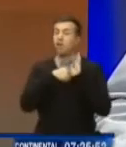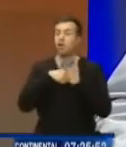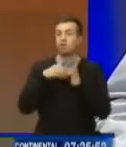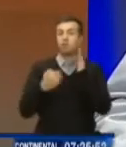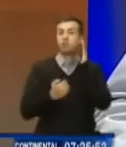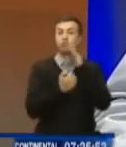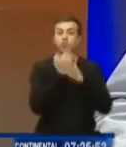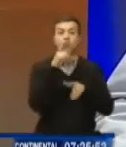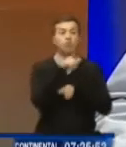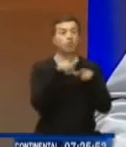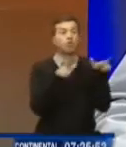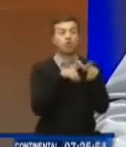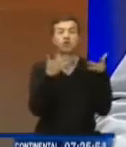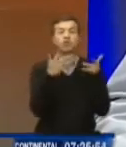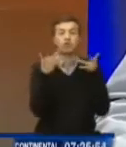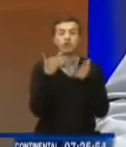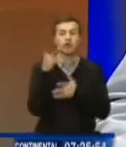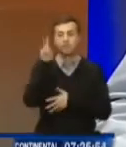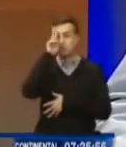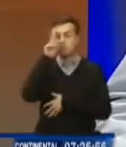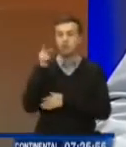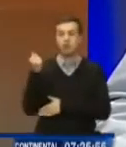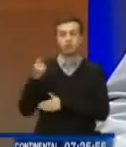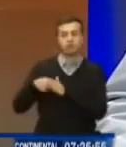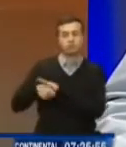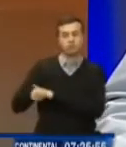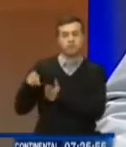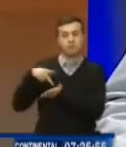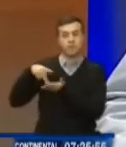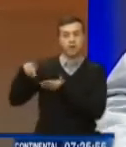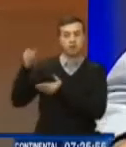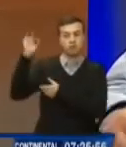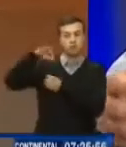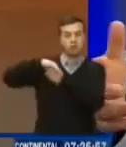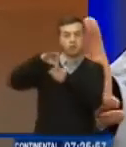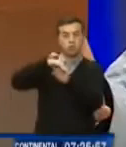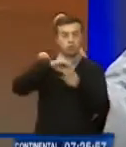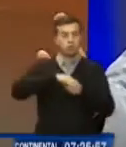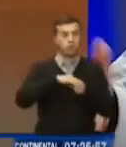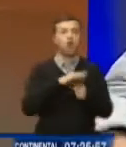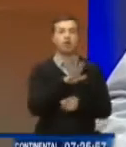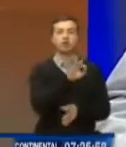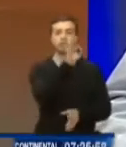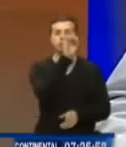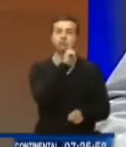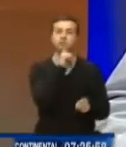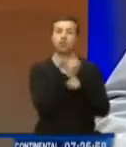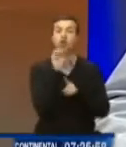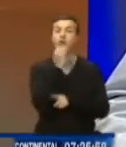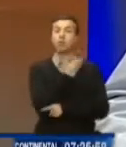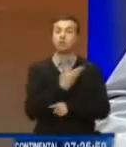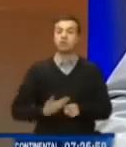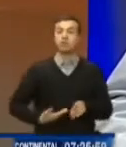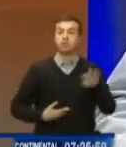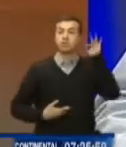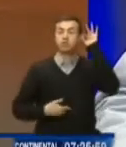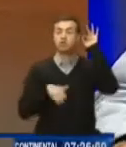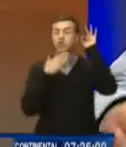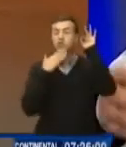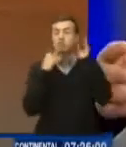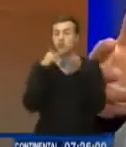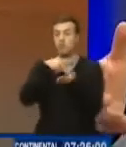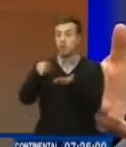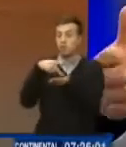sedes de los torneos mundiales se compraban votos para nombrar presidentes nombrar comisiones